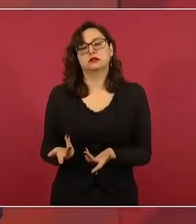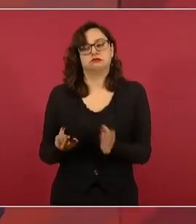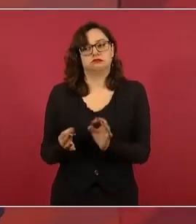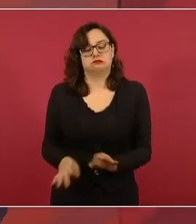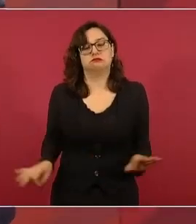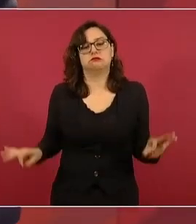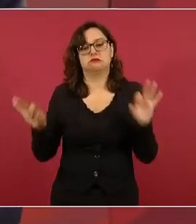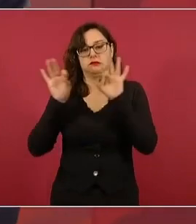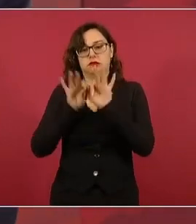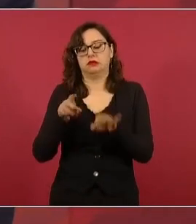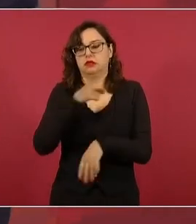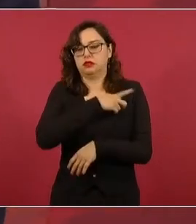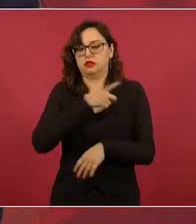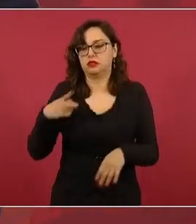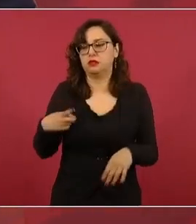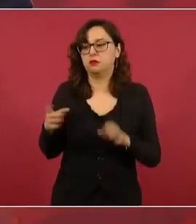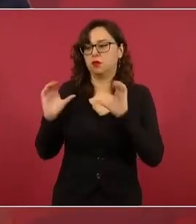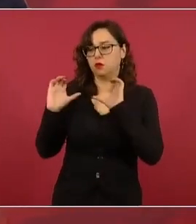el equilibrio,